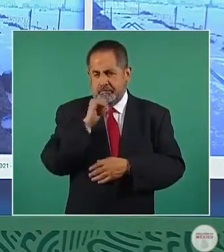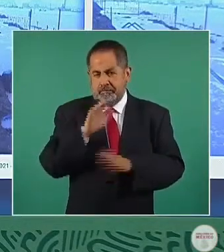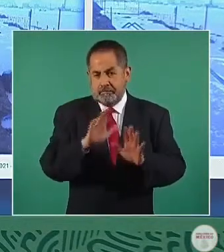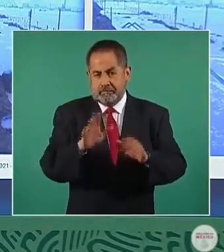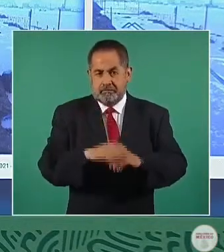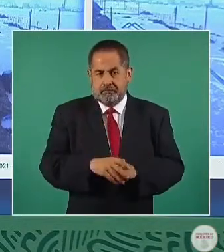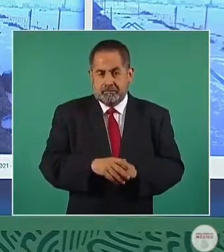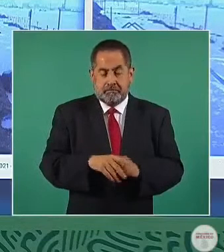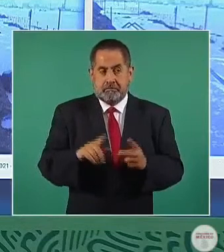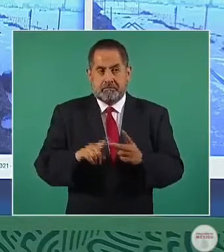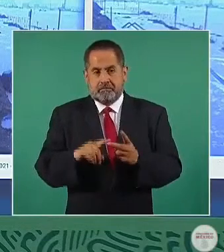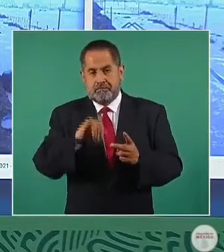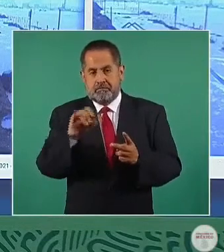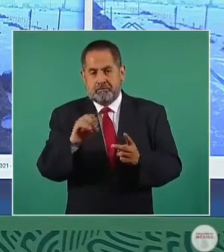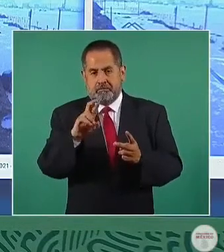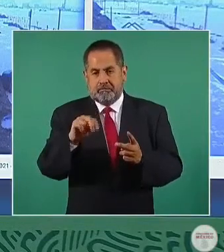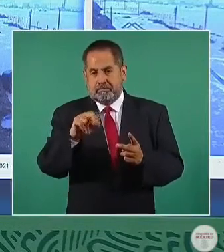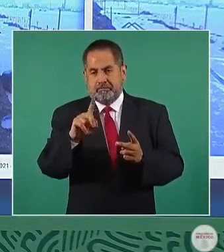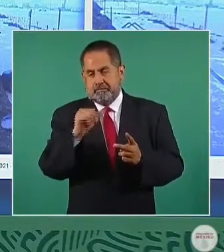ni menos jornada.